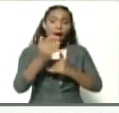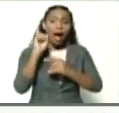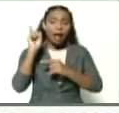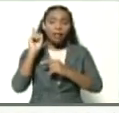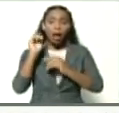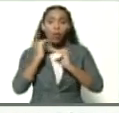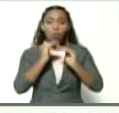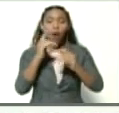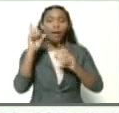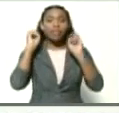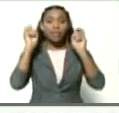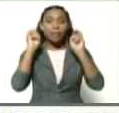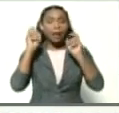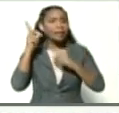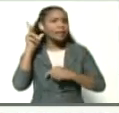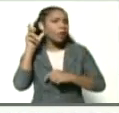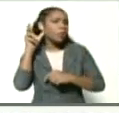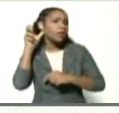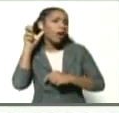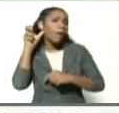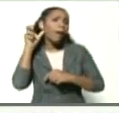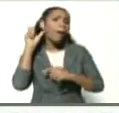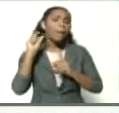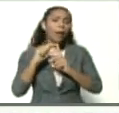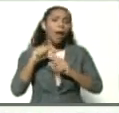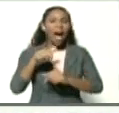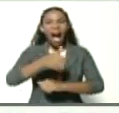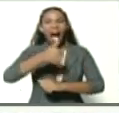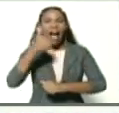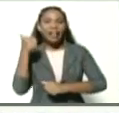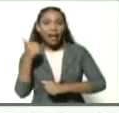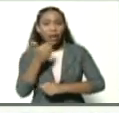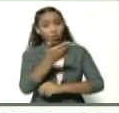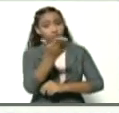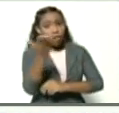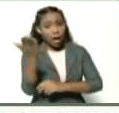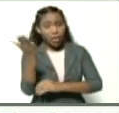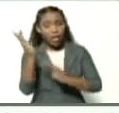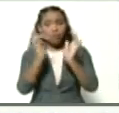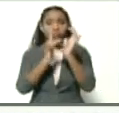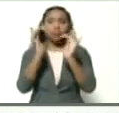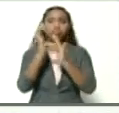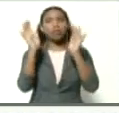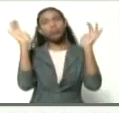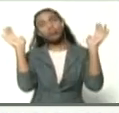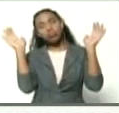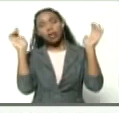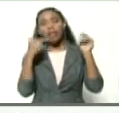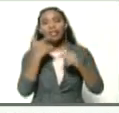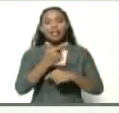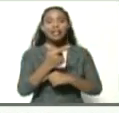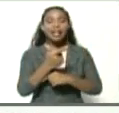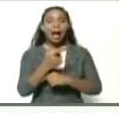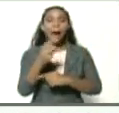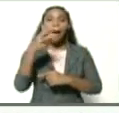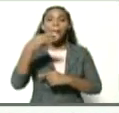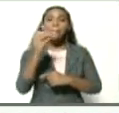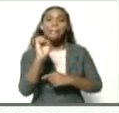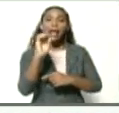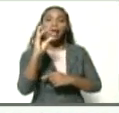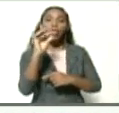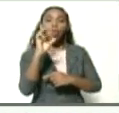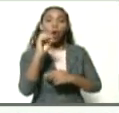una consigna que se escuchaba. Aquel que ustedes crucificaron, decía Pedro y los